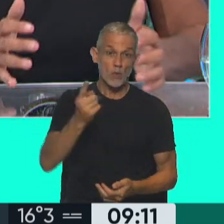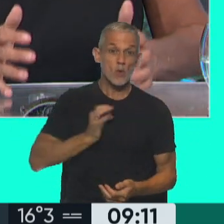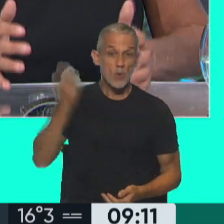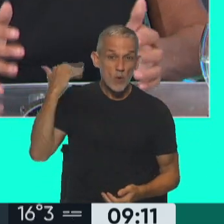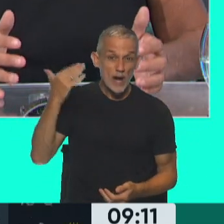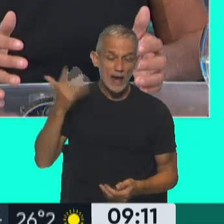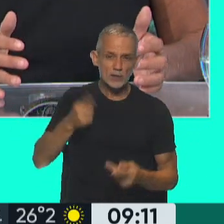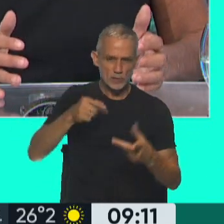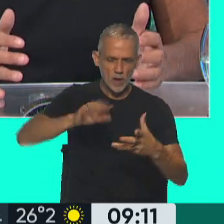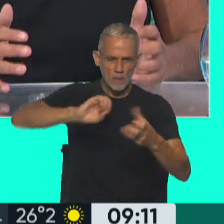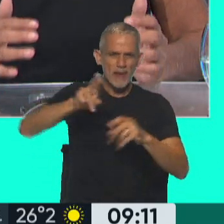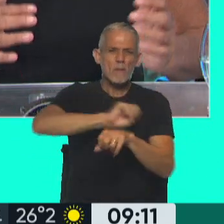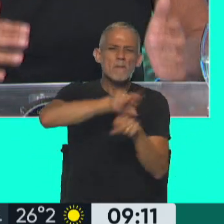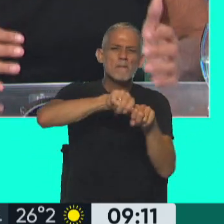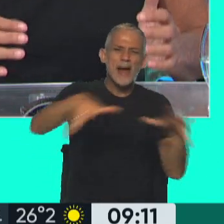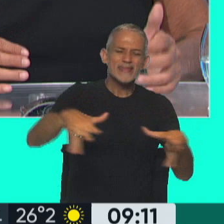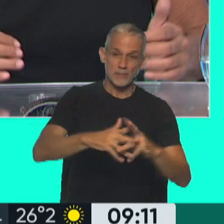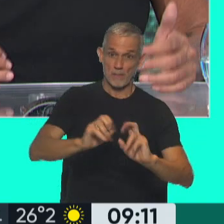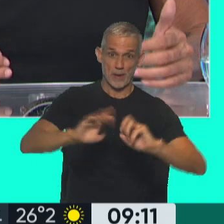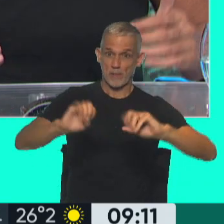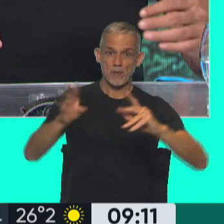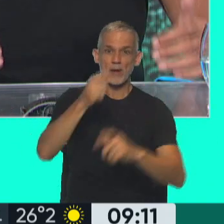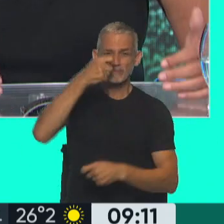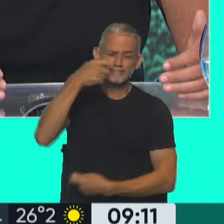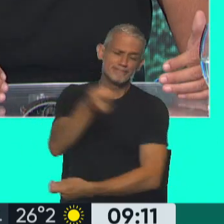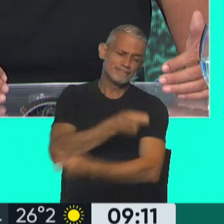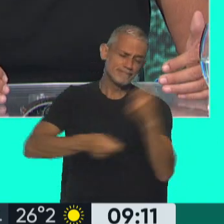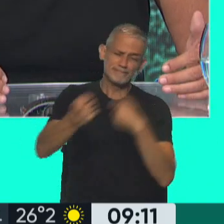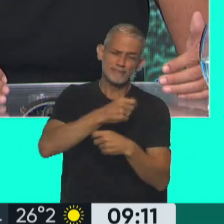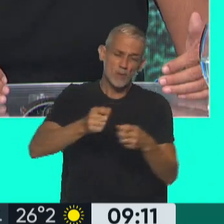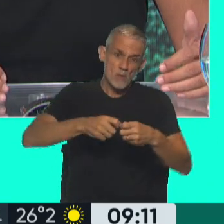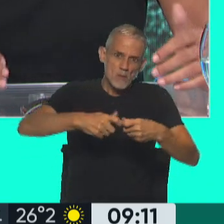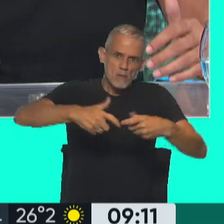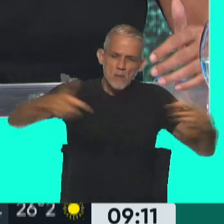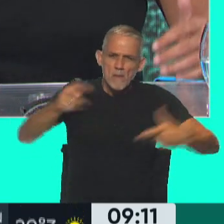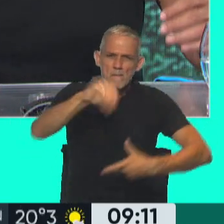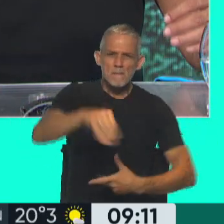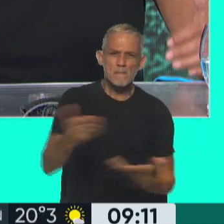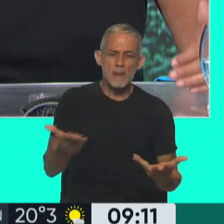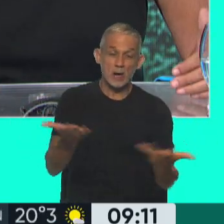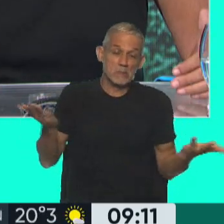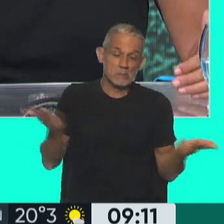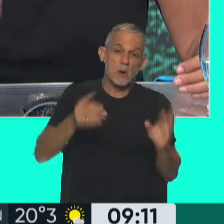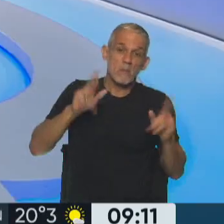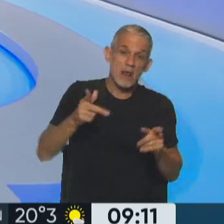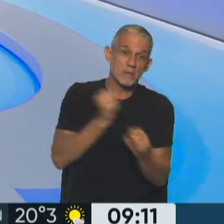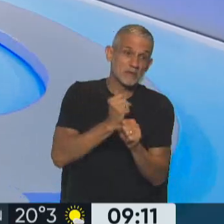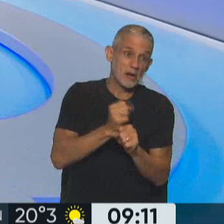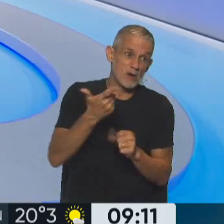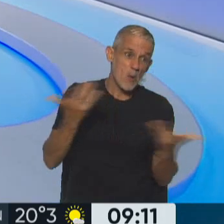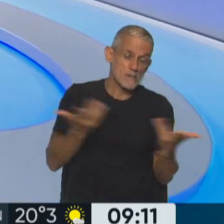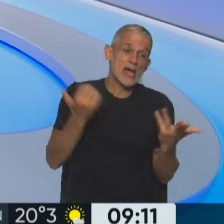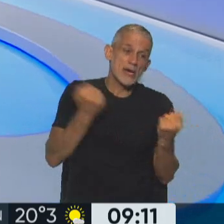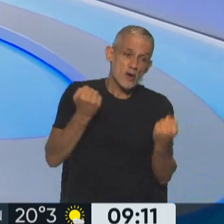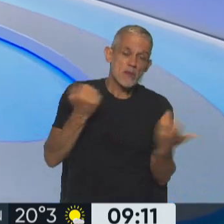todo se recrudeció con la pandemia y realmente el narcotráfico avanzó en los barrios populares como una alternativa de la